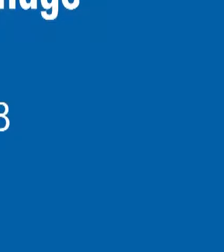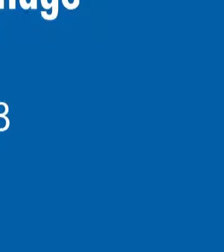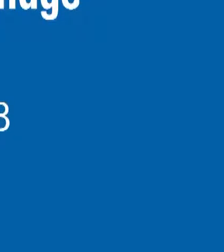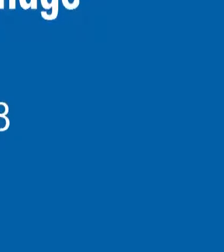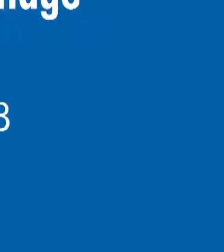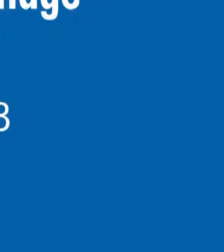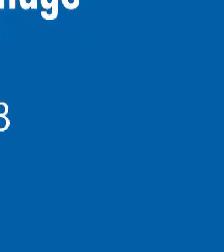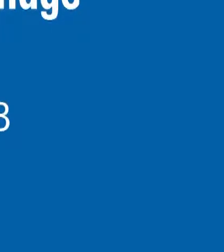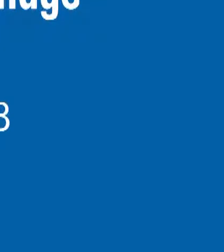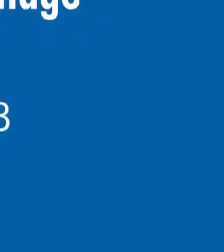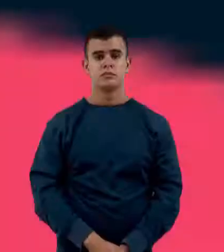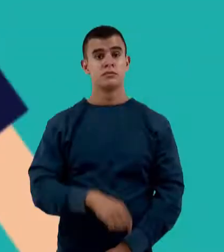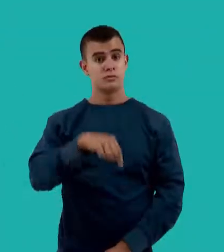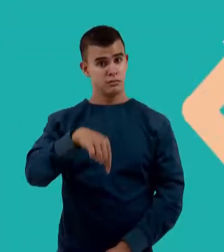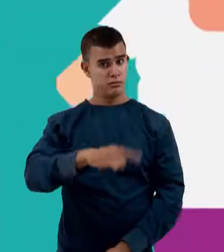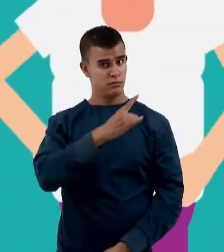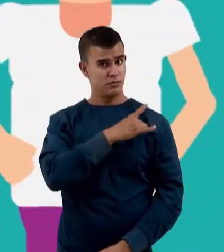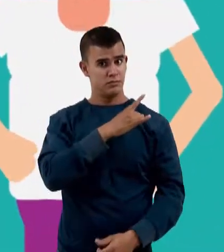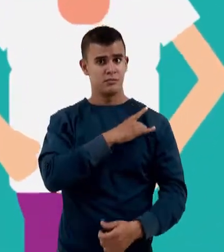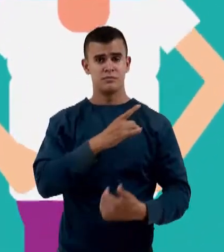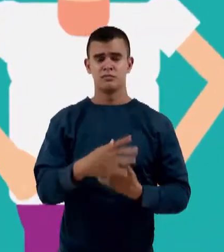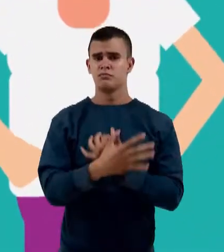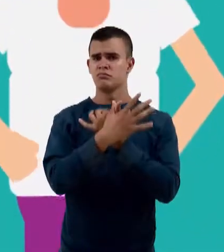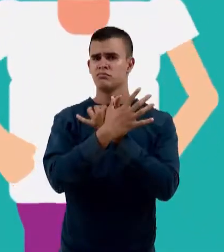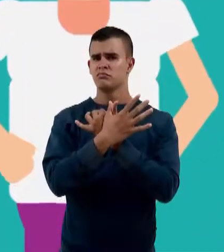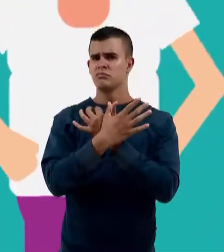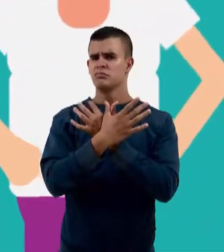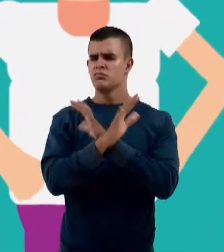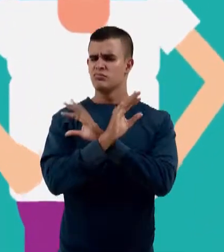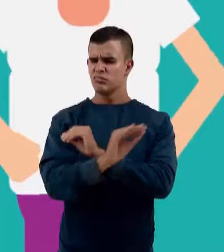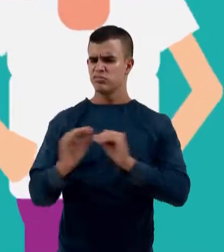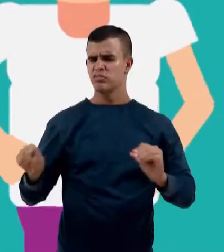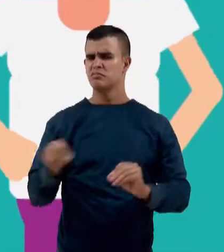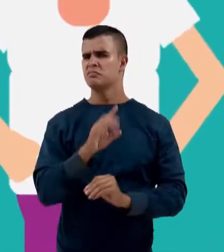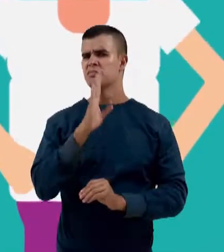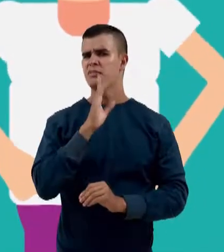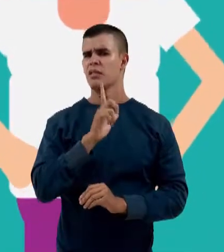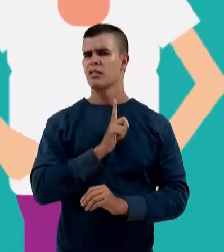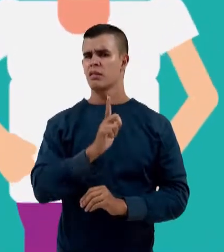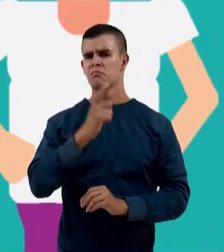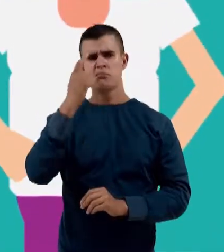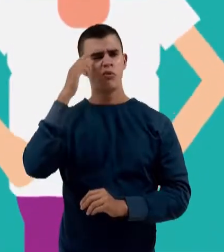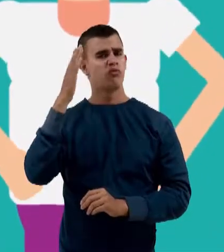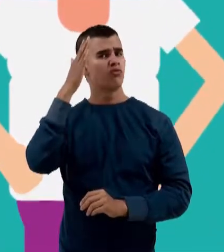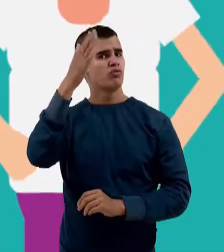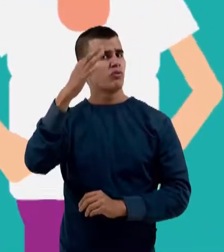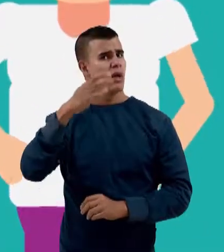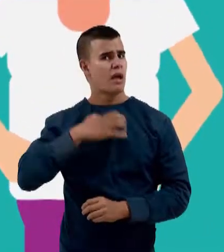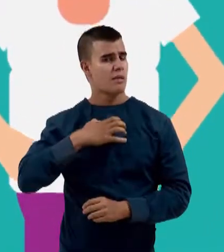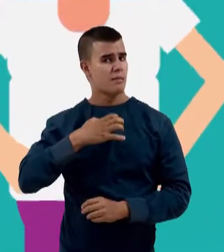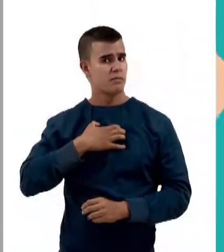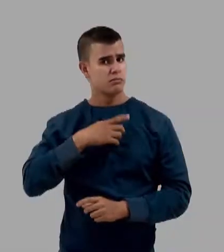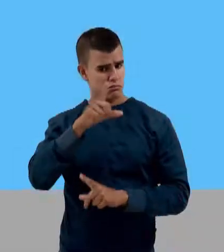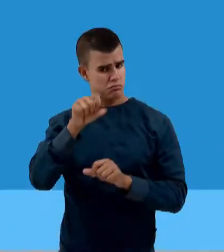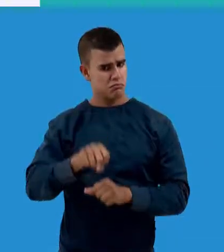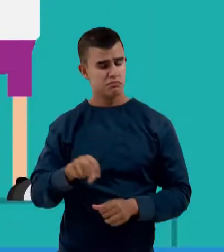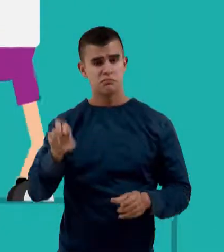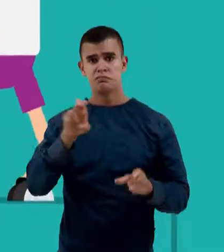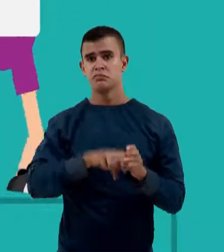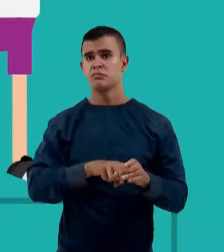de Educación Nacional. En la Universidad Santiago de Cali formamos líderes para potenciar